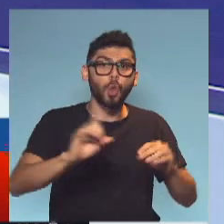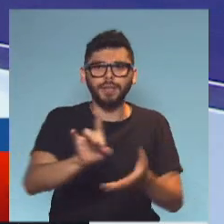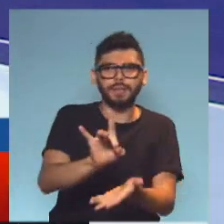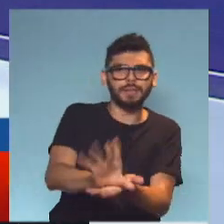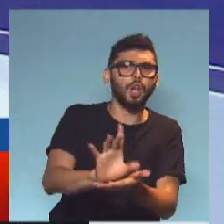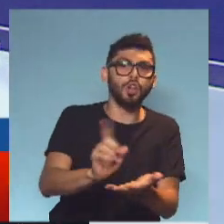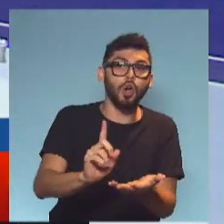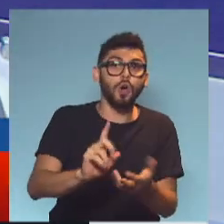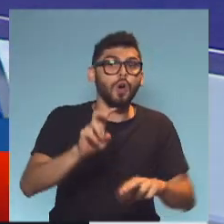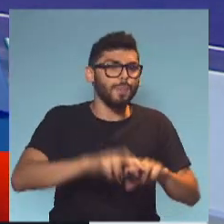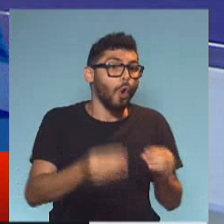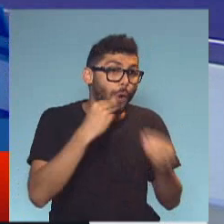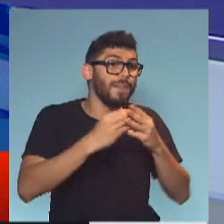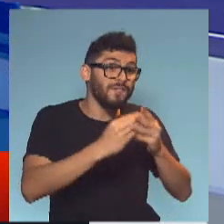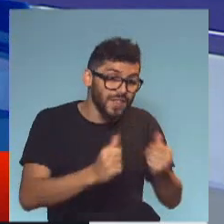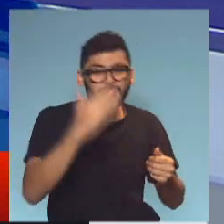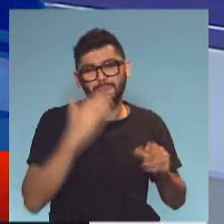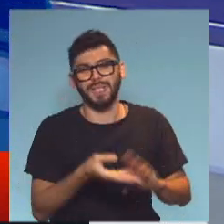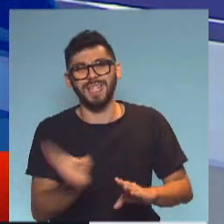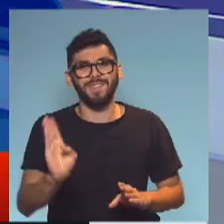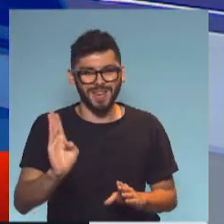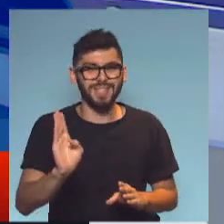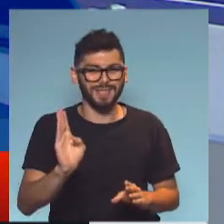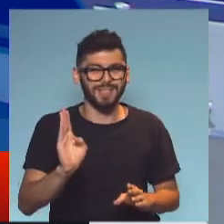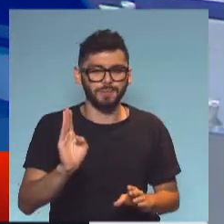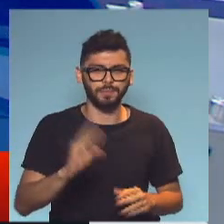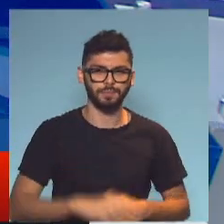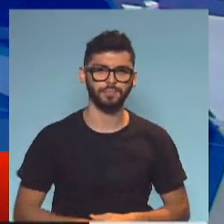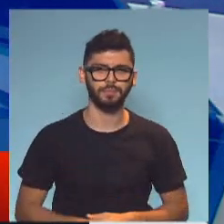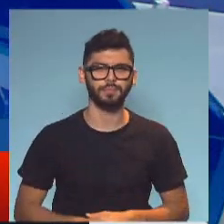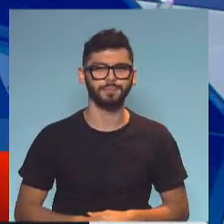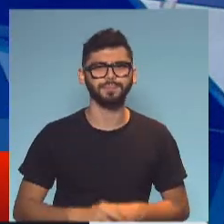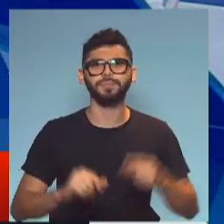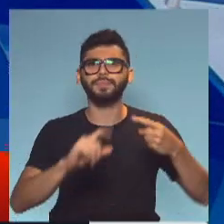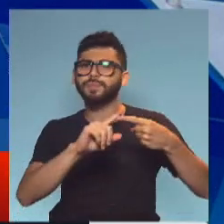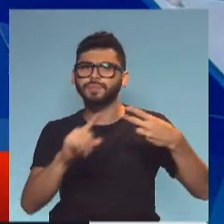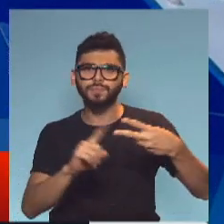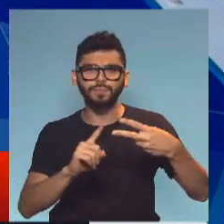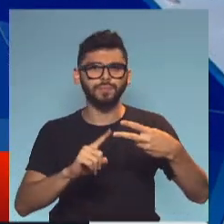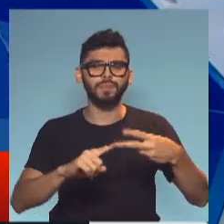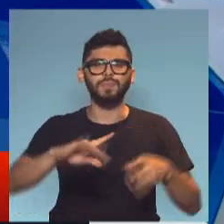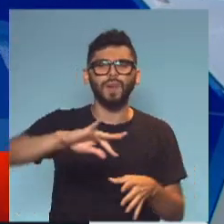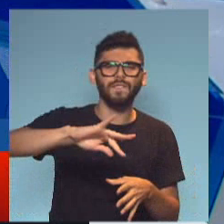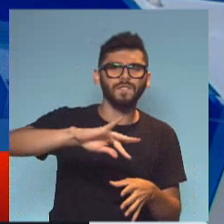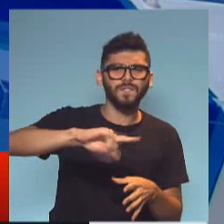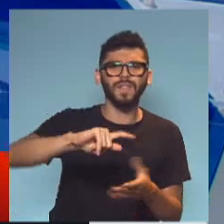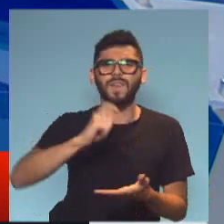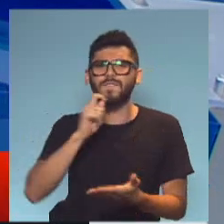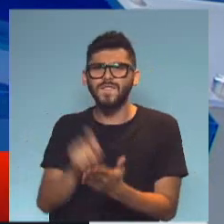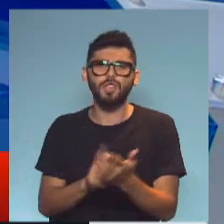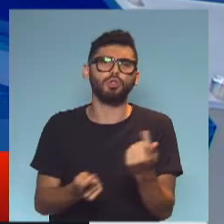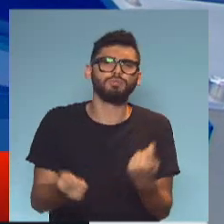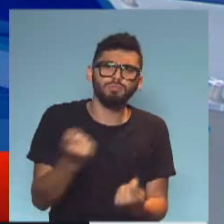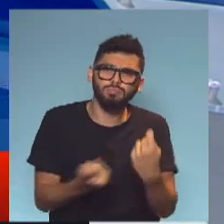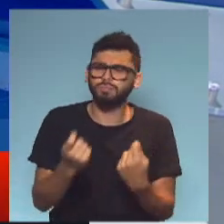cenar o lo que sea que están tomando y después retirarse del lugar. El segundo punto incluye bingos, casinos, discotecas, salones de fiesta. En algún momento